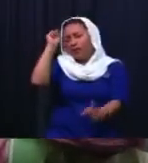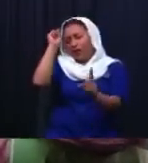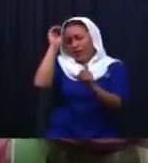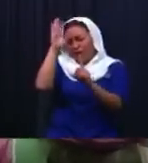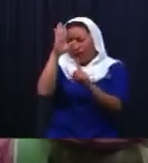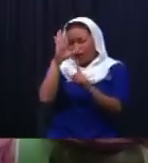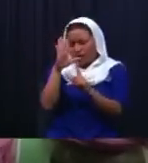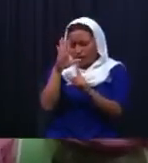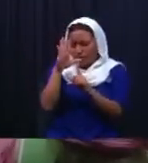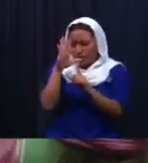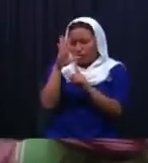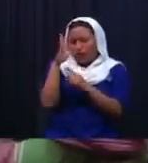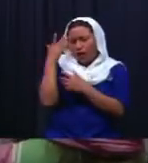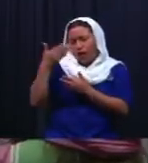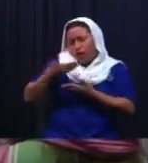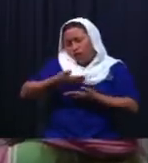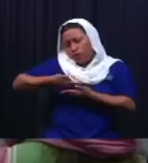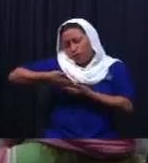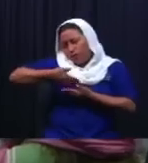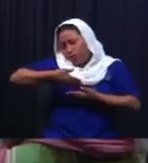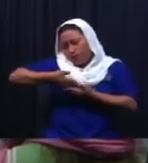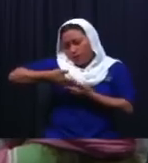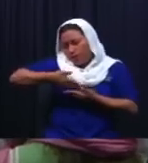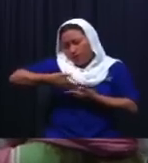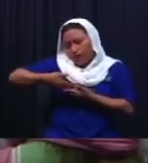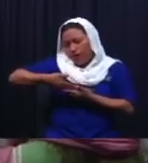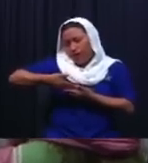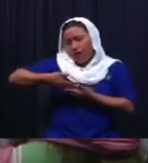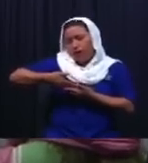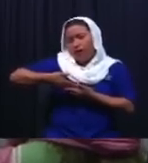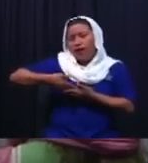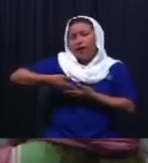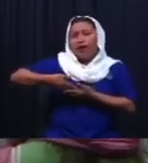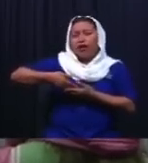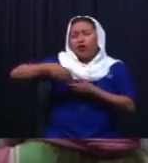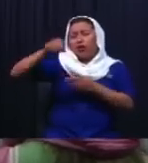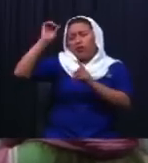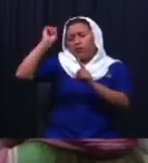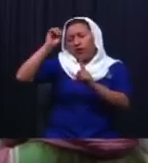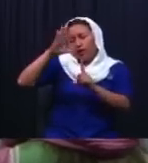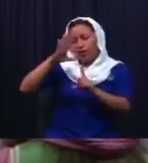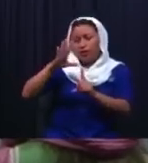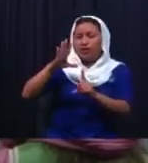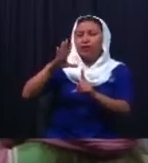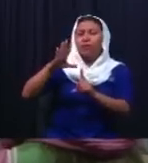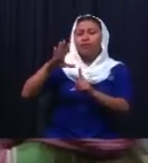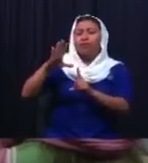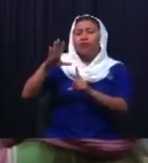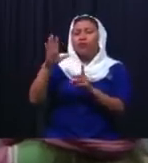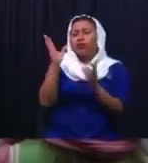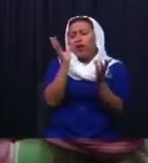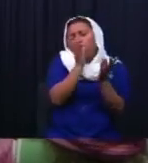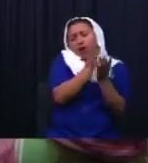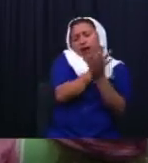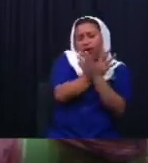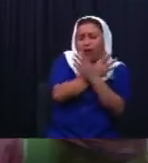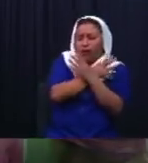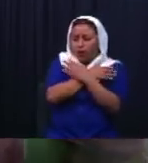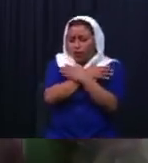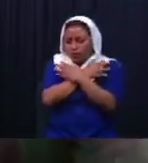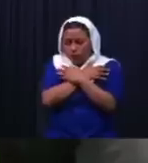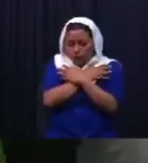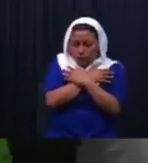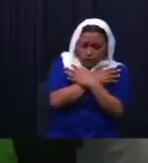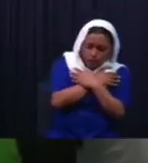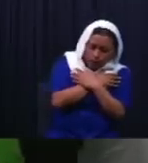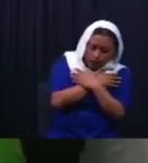los niños que están siendo presentados. Bendecimos a Erickson, Señor, Reynoso. Bendecimos a Douglas Rompich también,